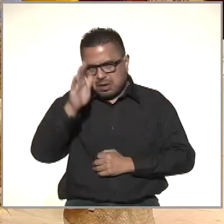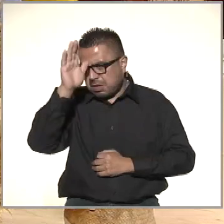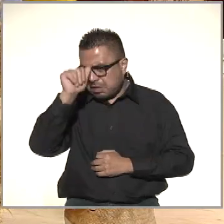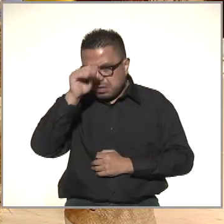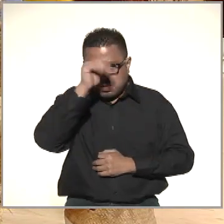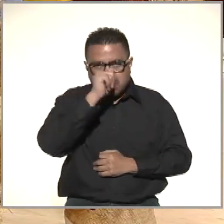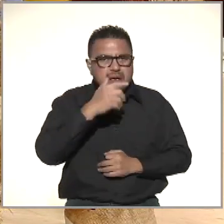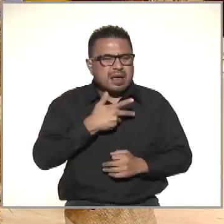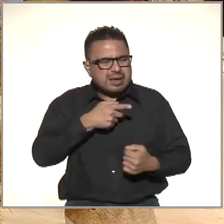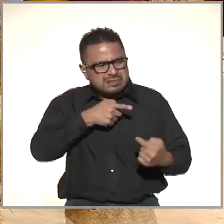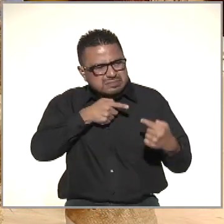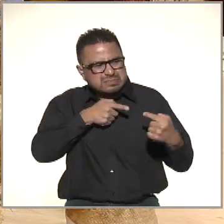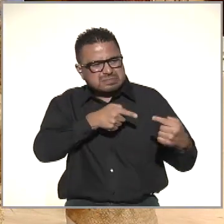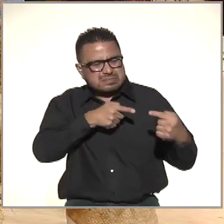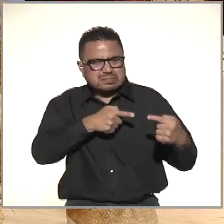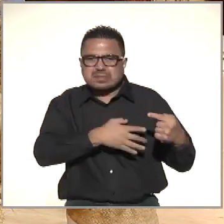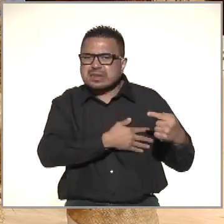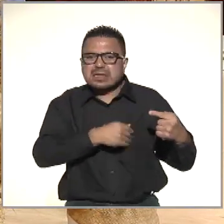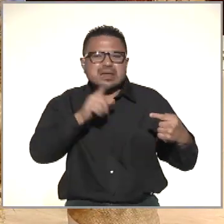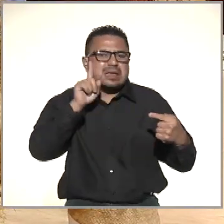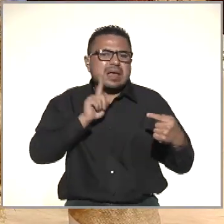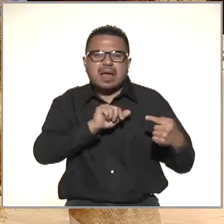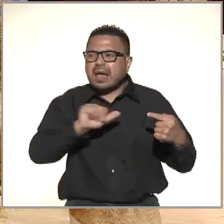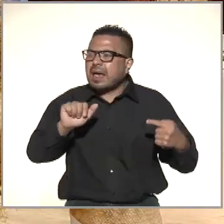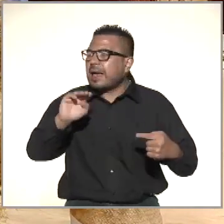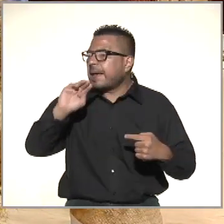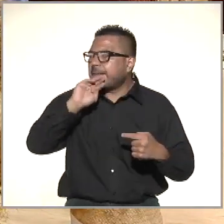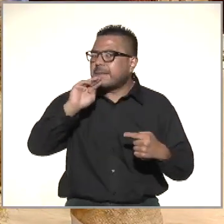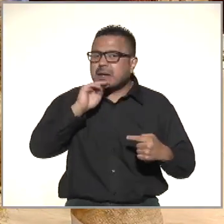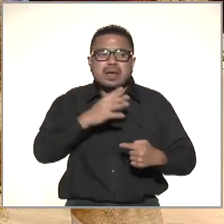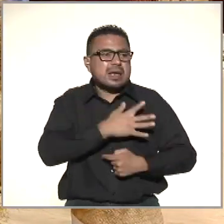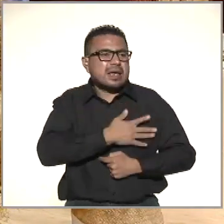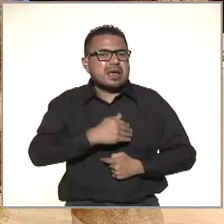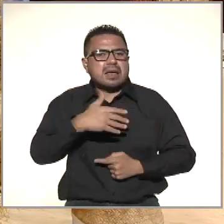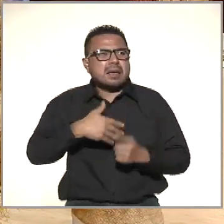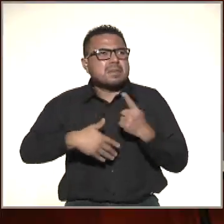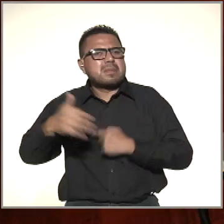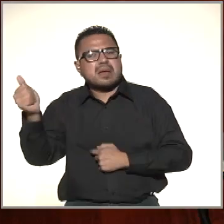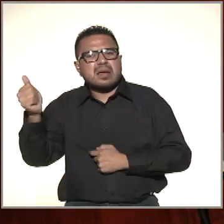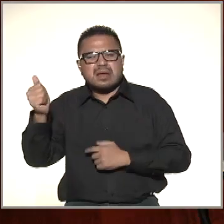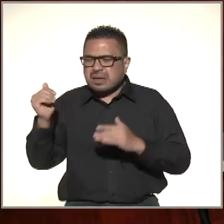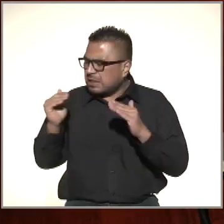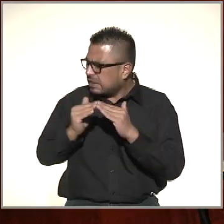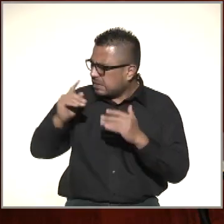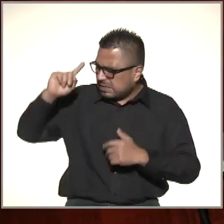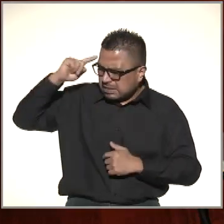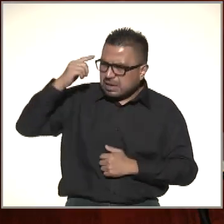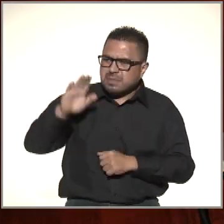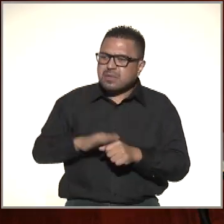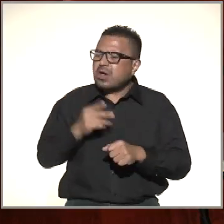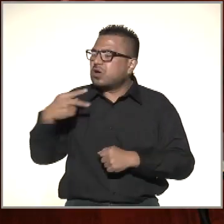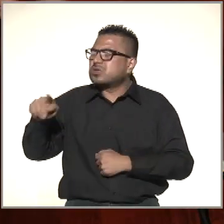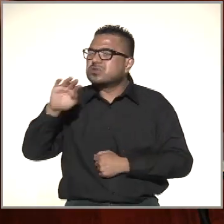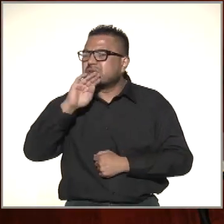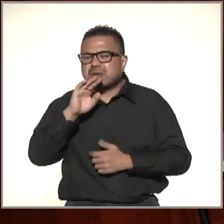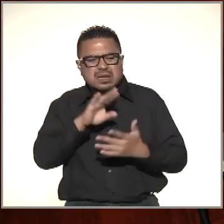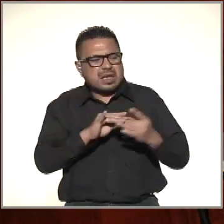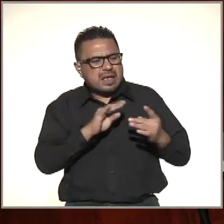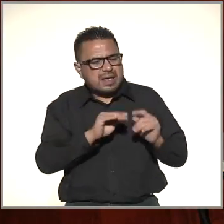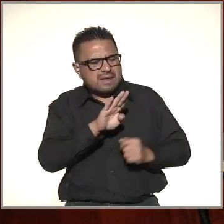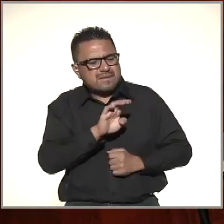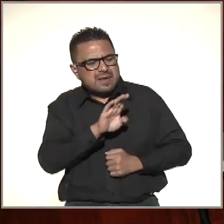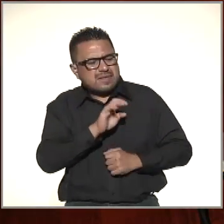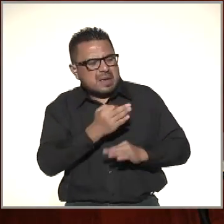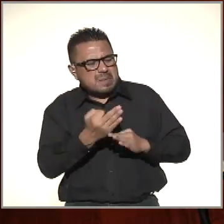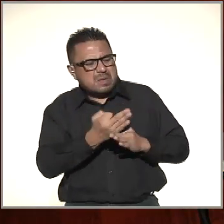entonces hay un pleito entre la hija y la madre, y entonces la hija se va enojada de la casa porque su mamá le dijo morenito al bebé y le